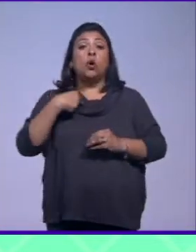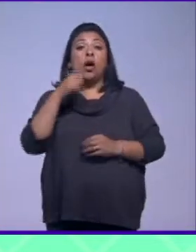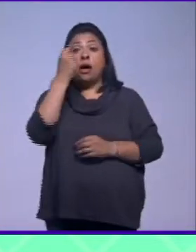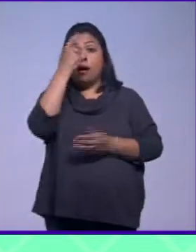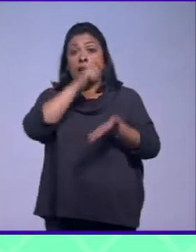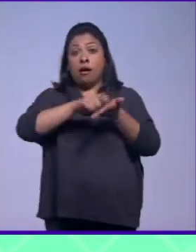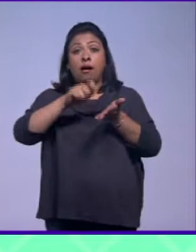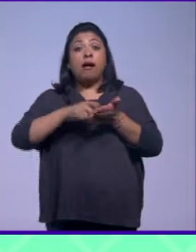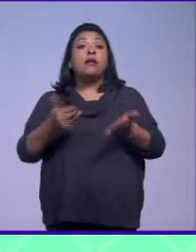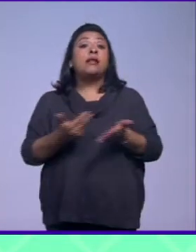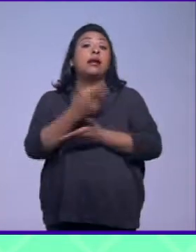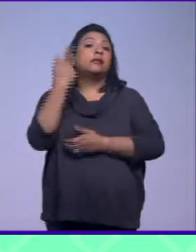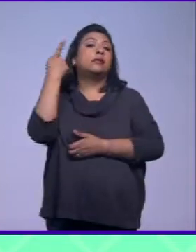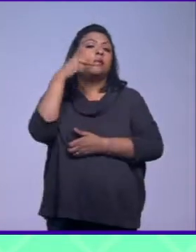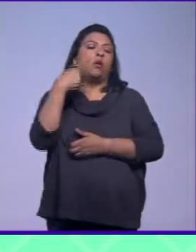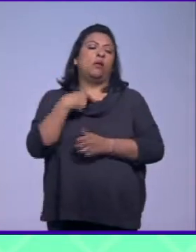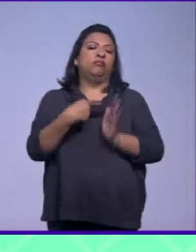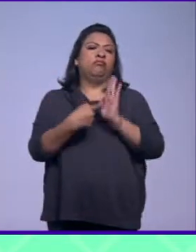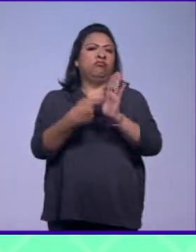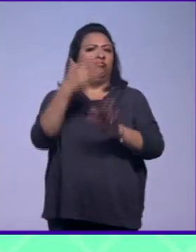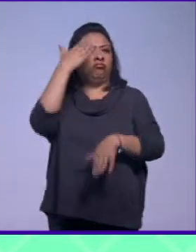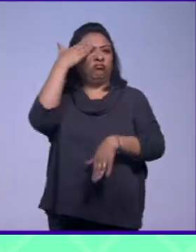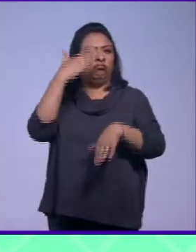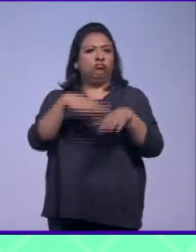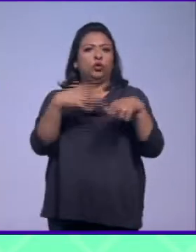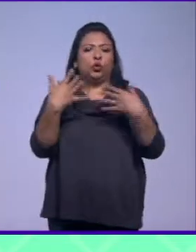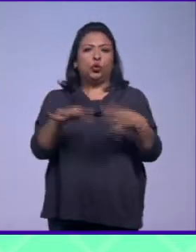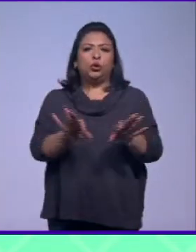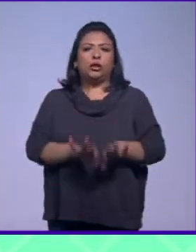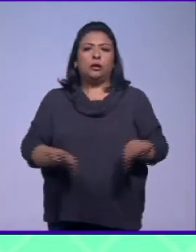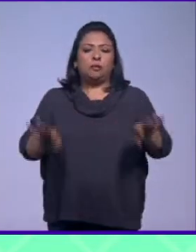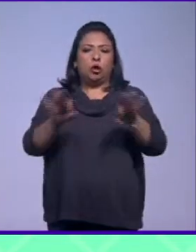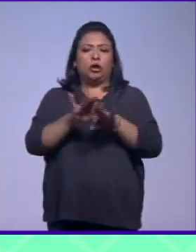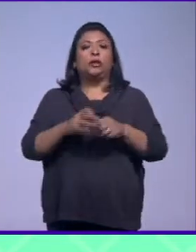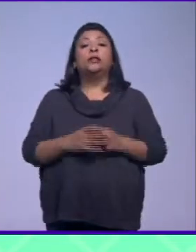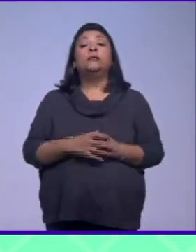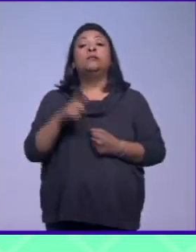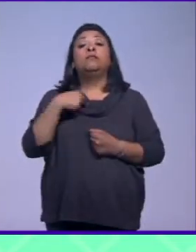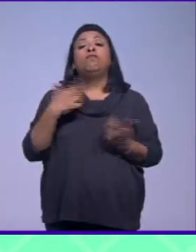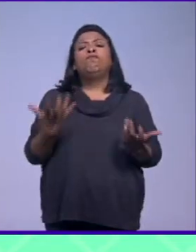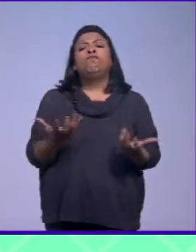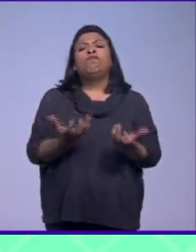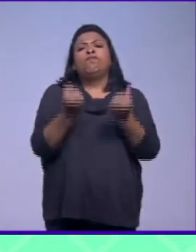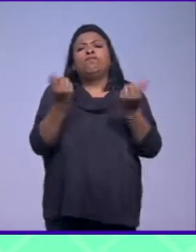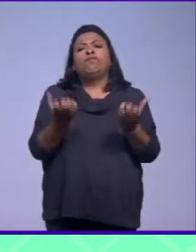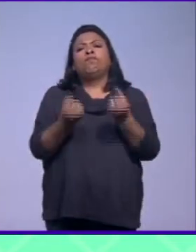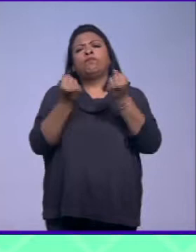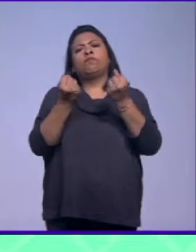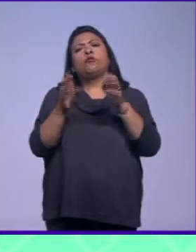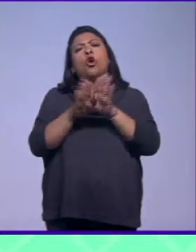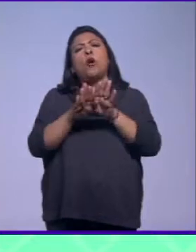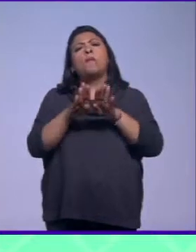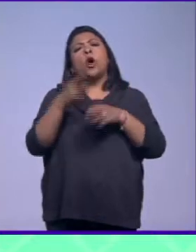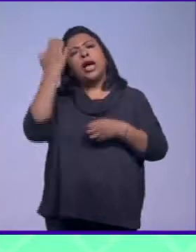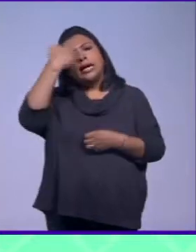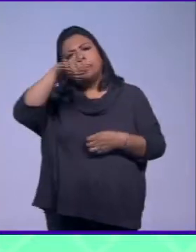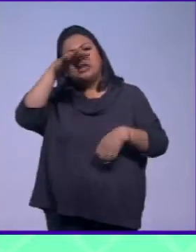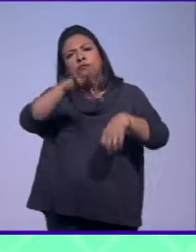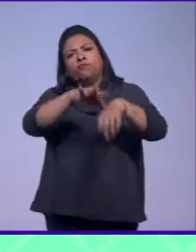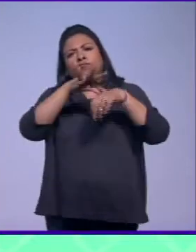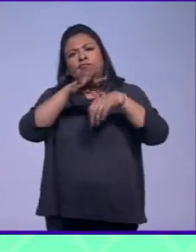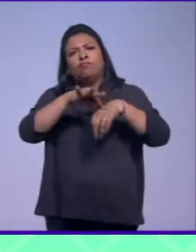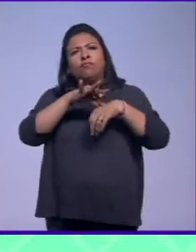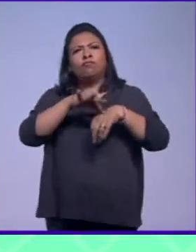se destacó su memoria este rescate de tantas vivencias largamente re elaboradas por la